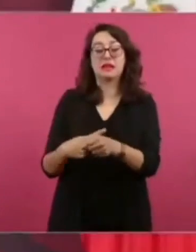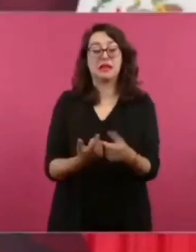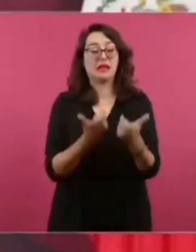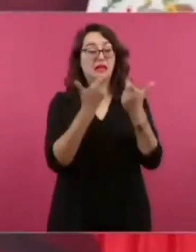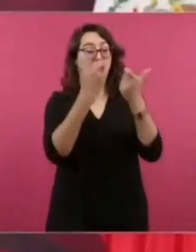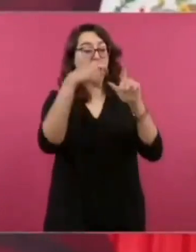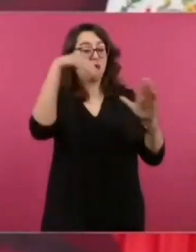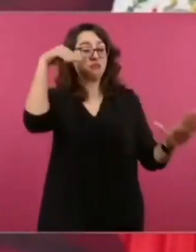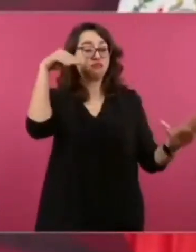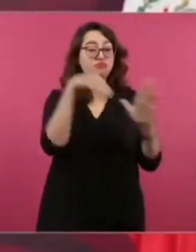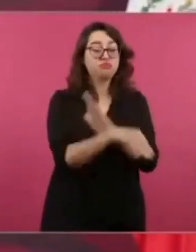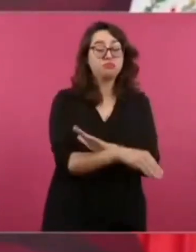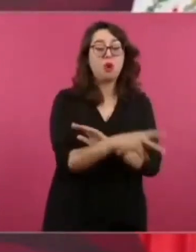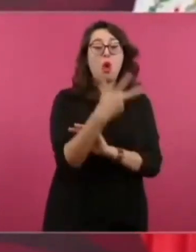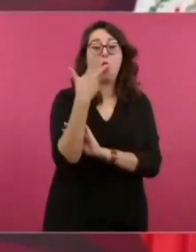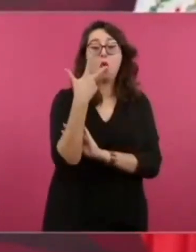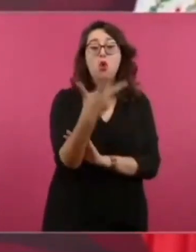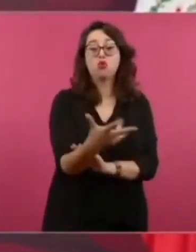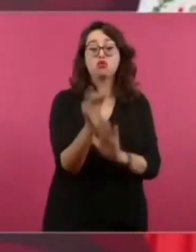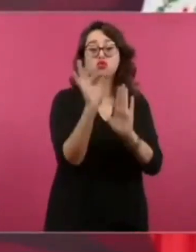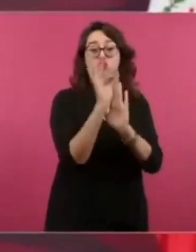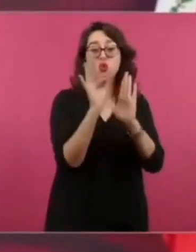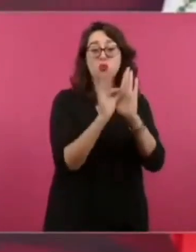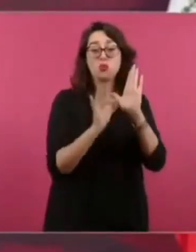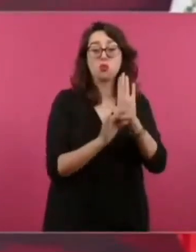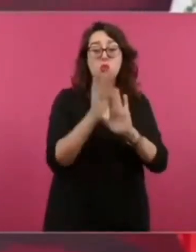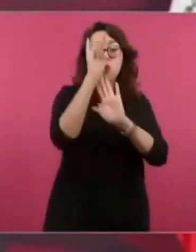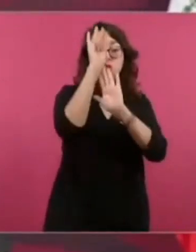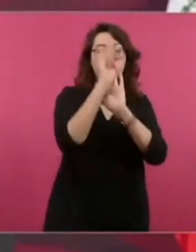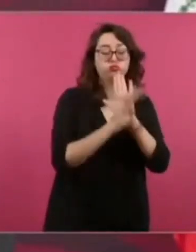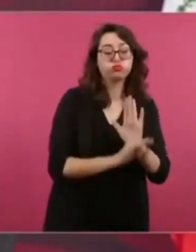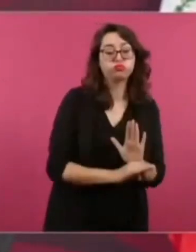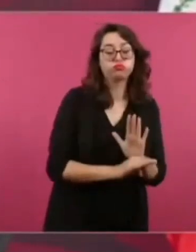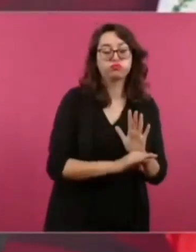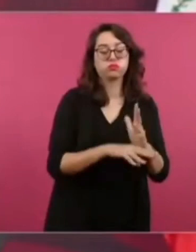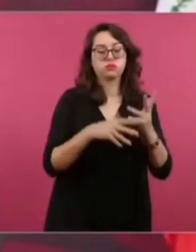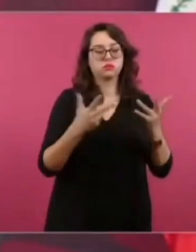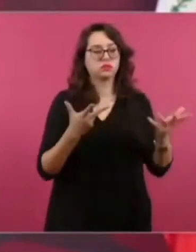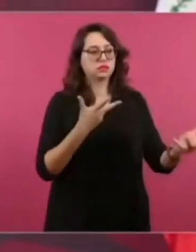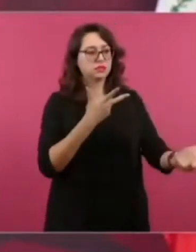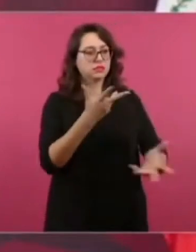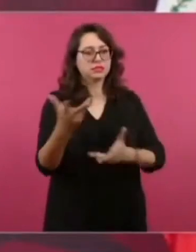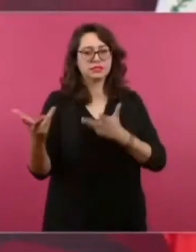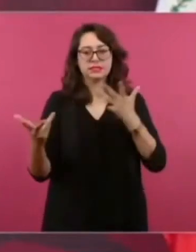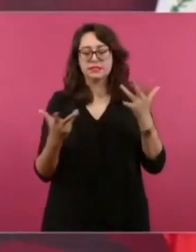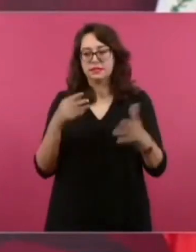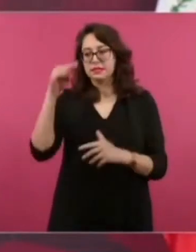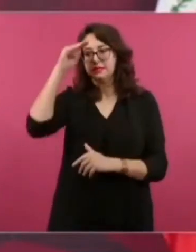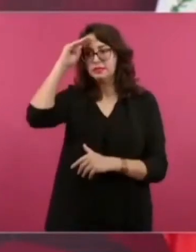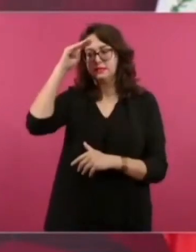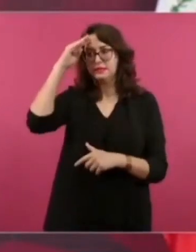de consumo, de que la gente no tuviese ni siquiera para lo básico.